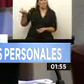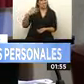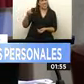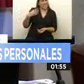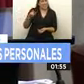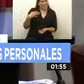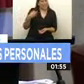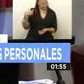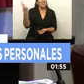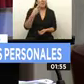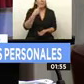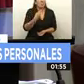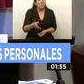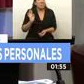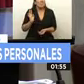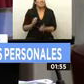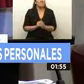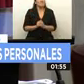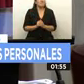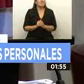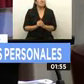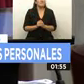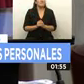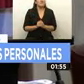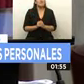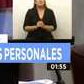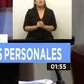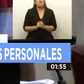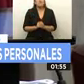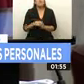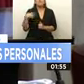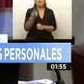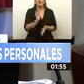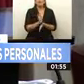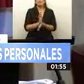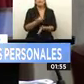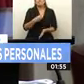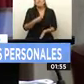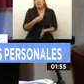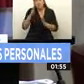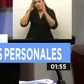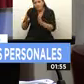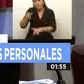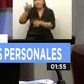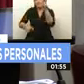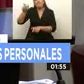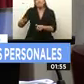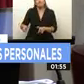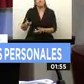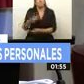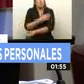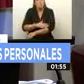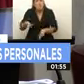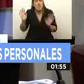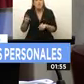ejemplo que que teníamos una vocación por los sectores humildes Y alguien destacaba que